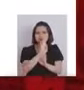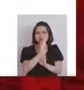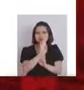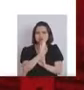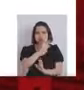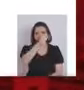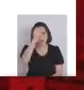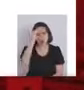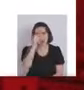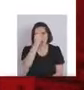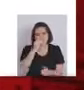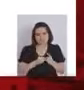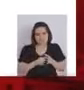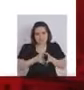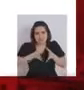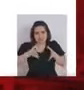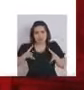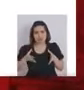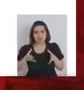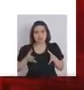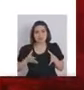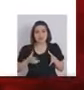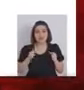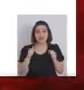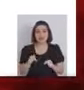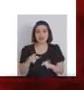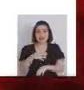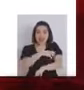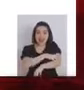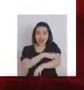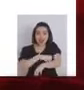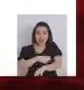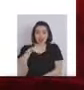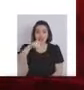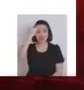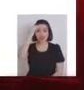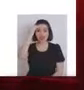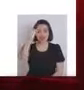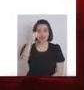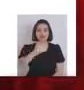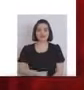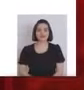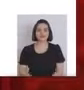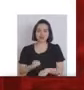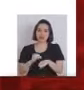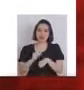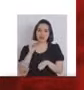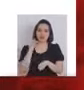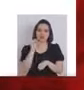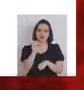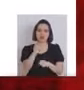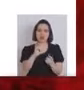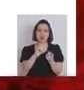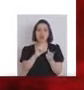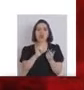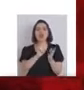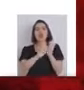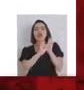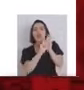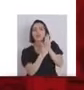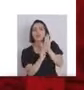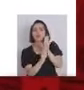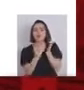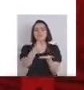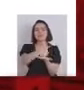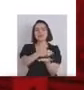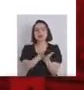parte un poquito del panorama que estamos viviendo con camas críticas y también con el proceso de la vacuna. A ver, Manuel, vamos por partes